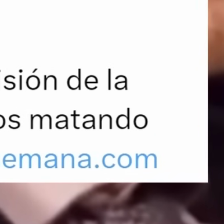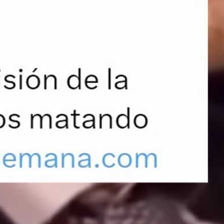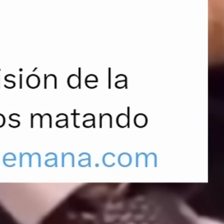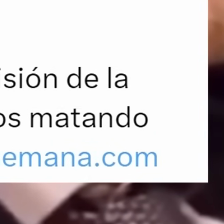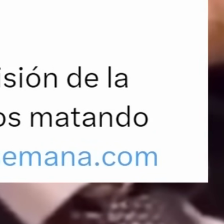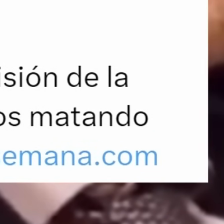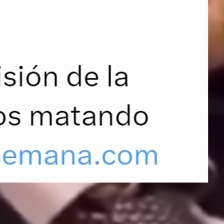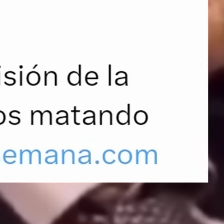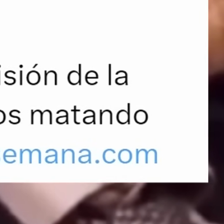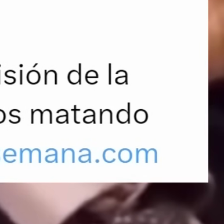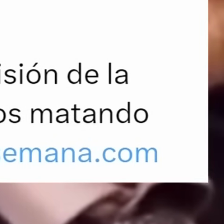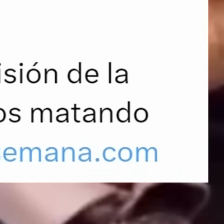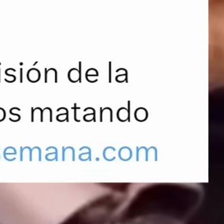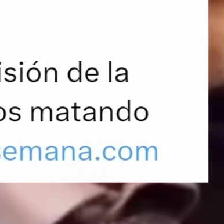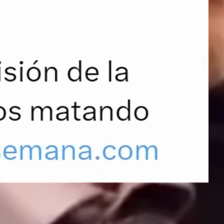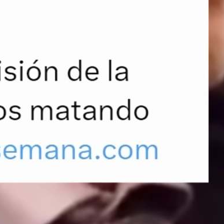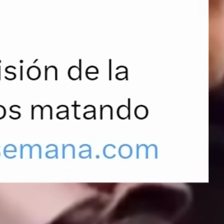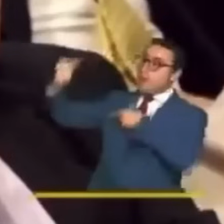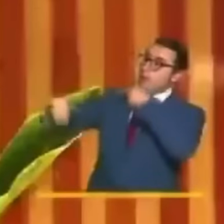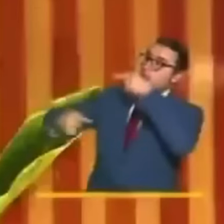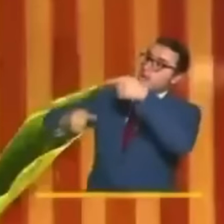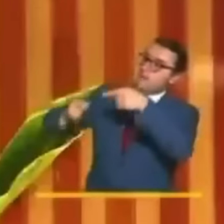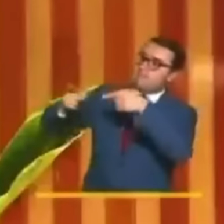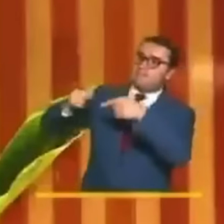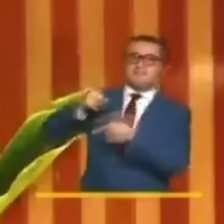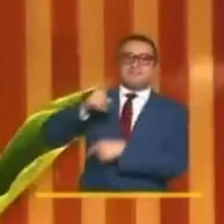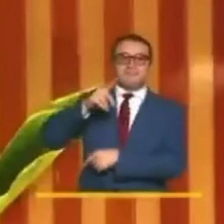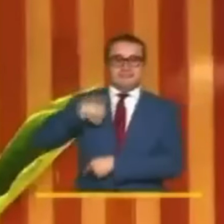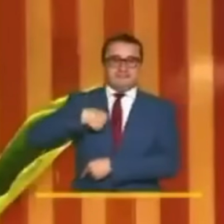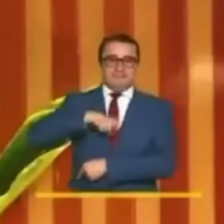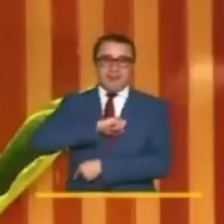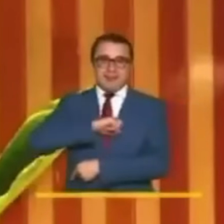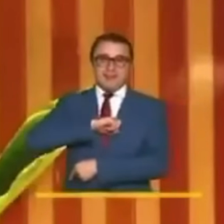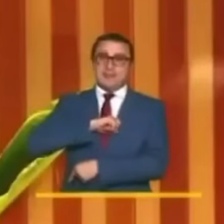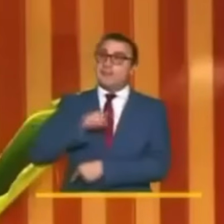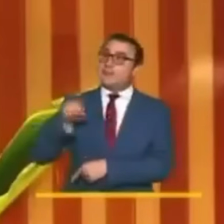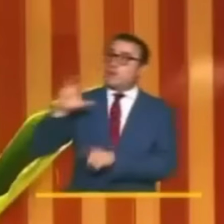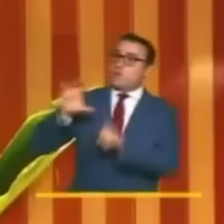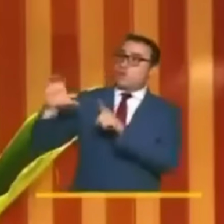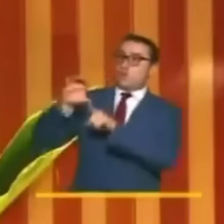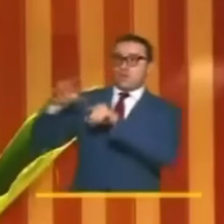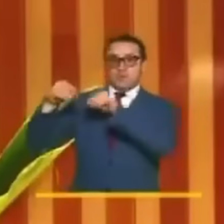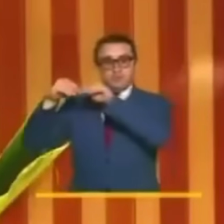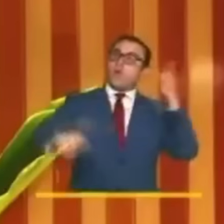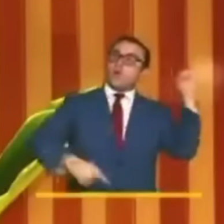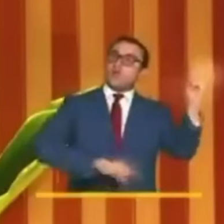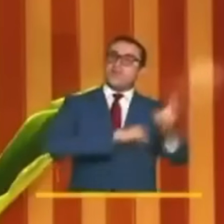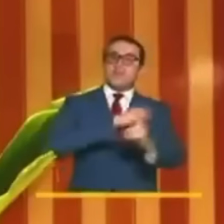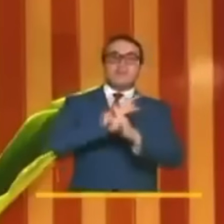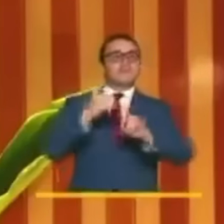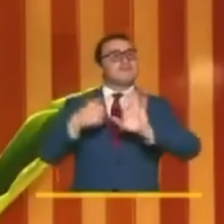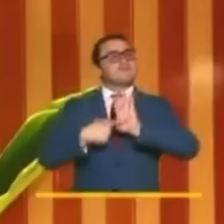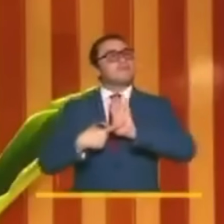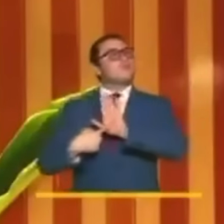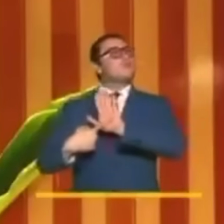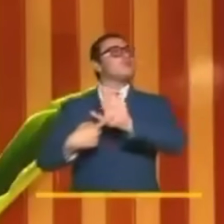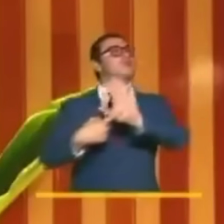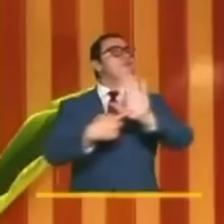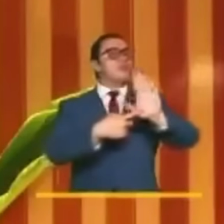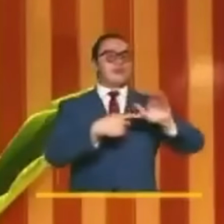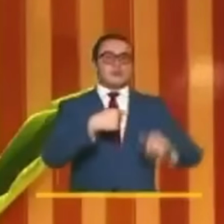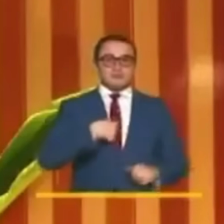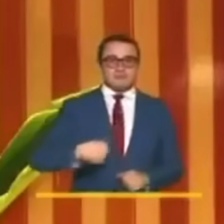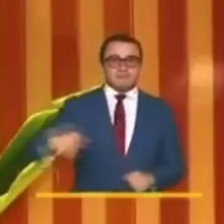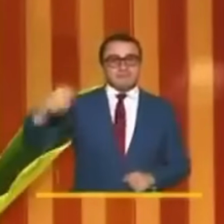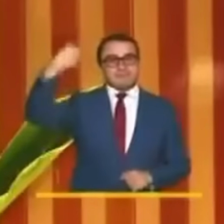nosotros mismos, por tanto somos etnia cósmica. Y este fue el fragmento del video que publicaron. Porque yo sí creo que la misión